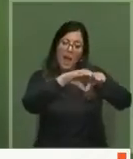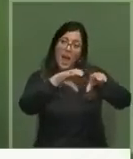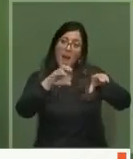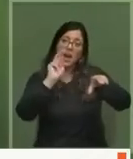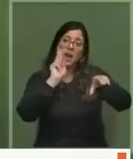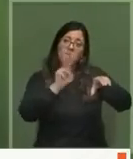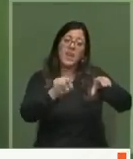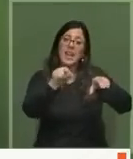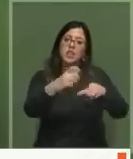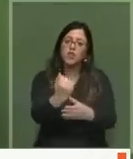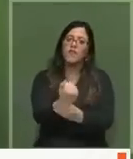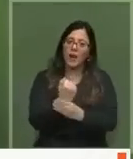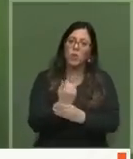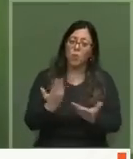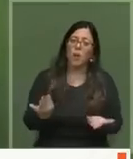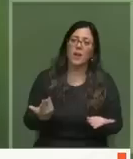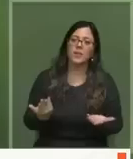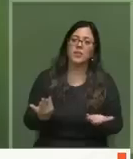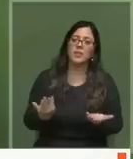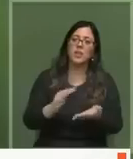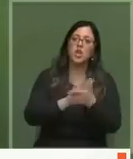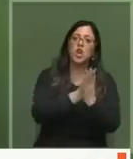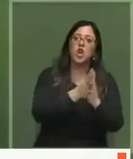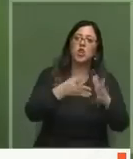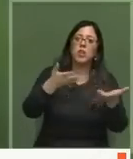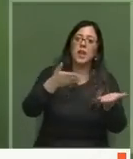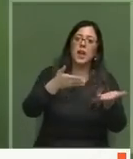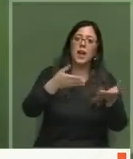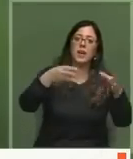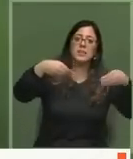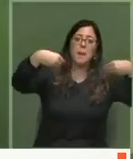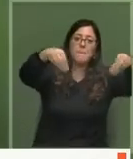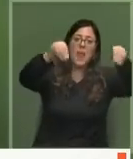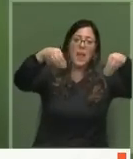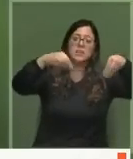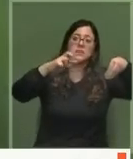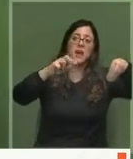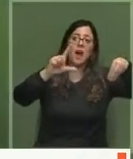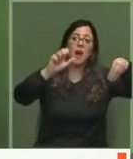Todas esas cañerías nos van a servir. Todas estas planchitas están botadas.